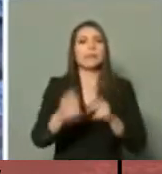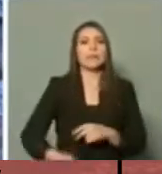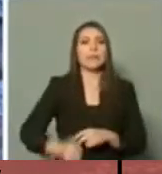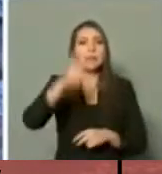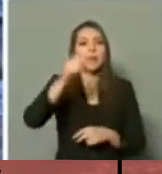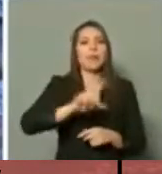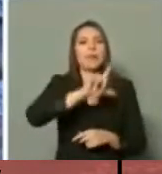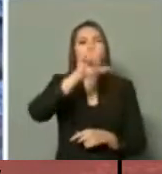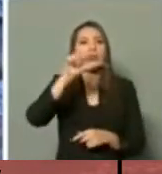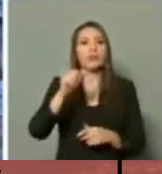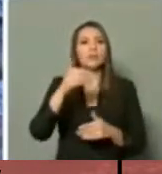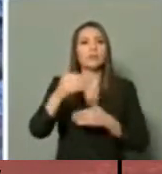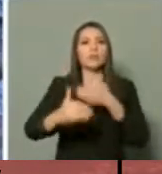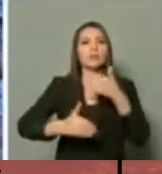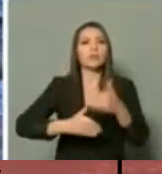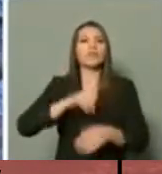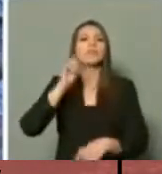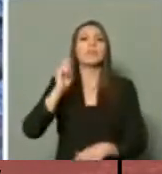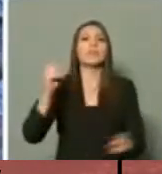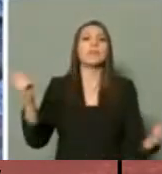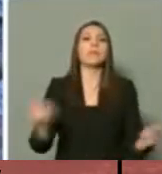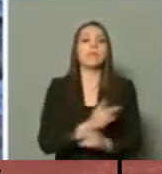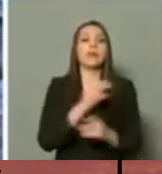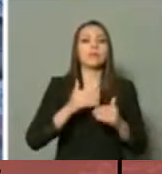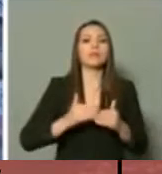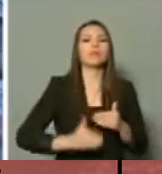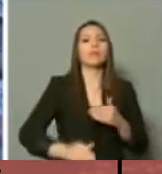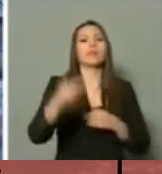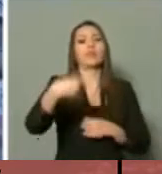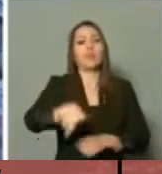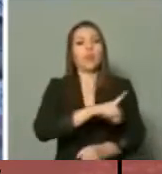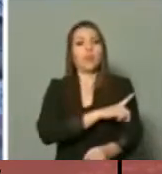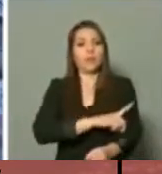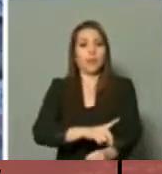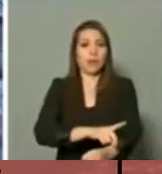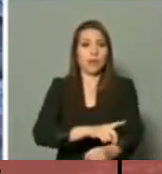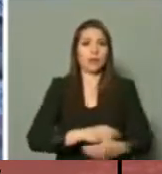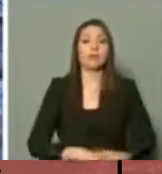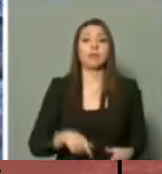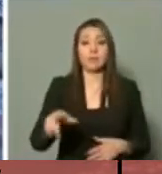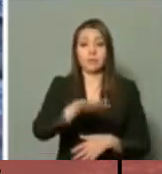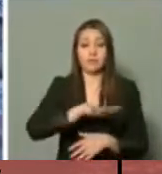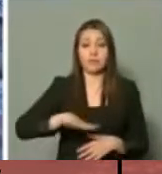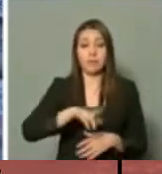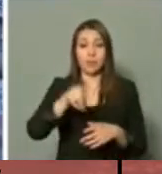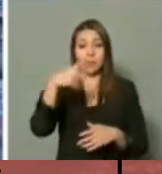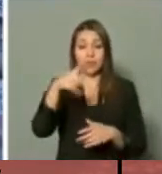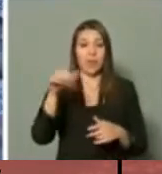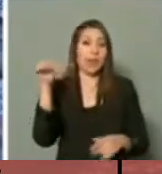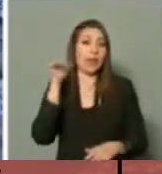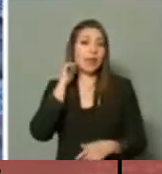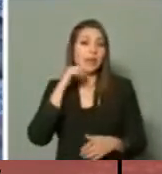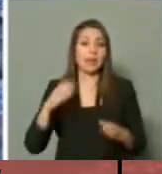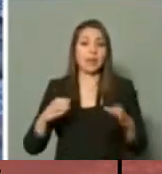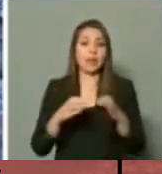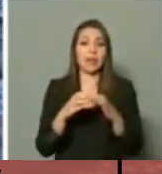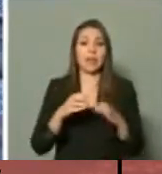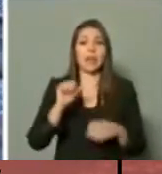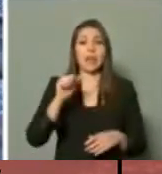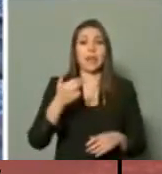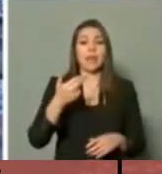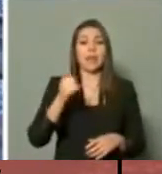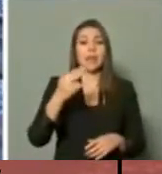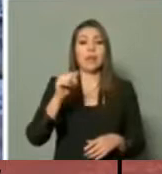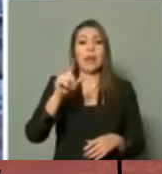dimanado de las consecuencias de lo que está pasando en la delegación. En el distrito, cerca de donde tú vives, en San Juan Tlihuaca, es las zonas más